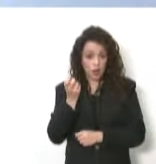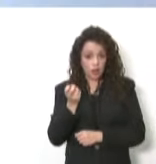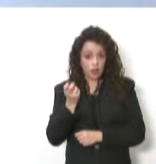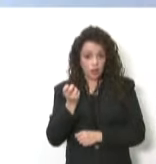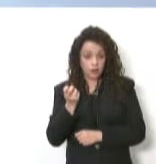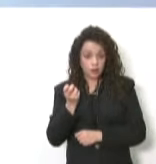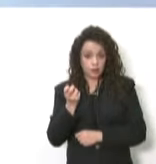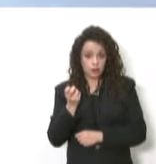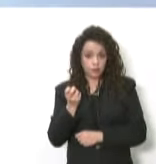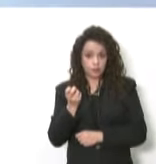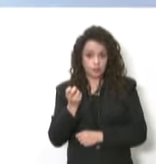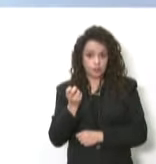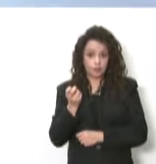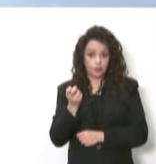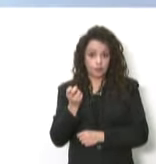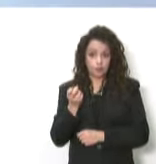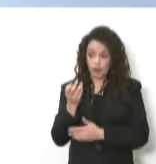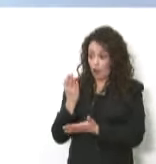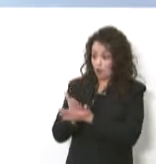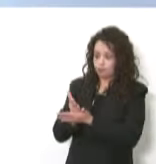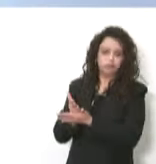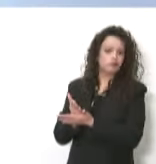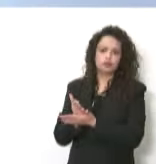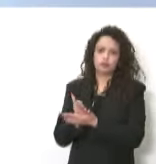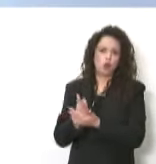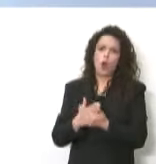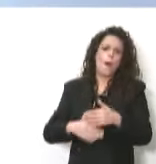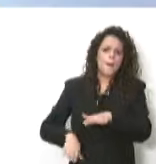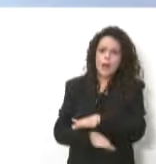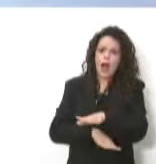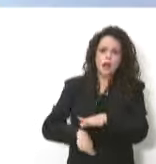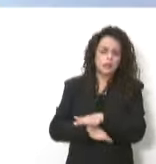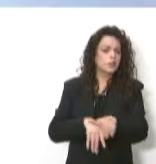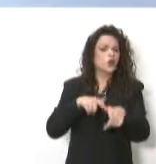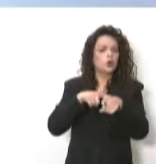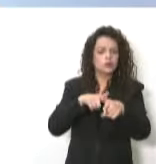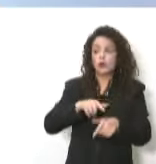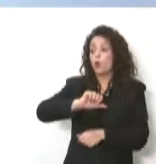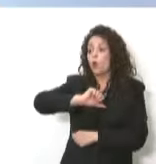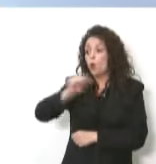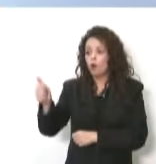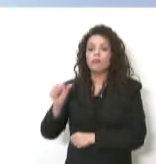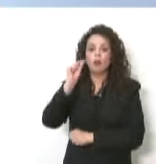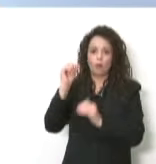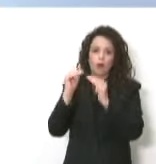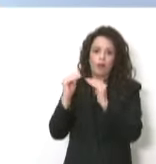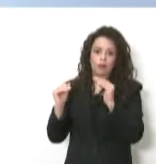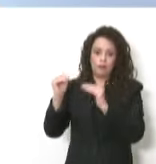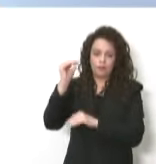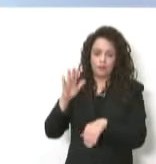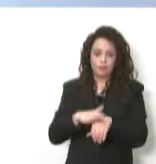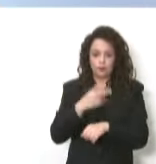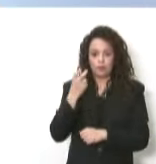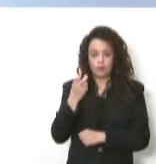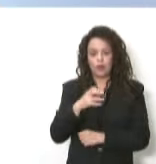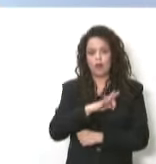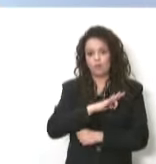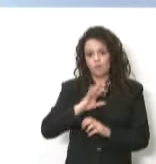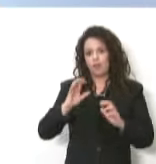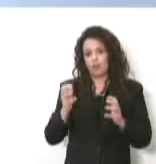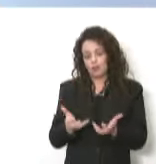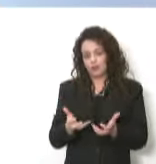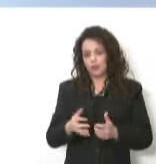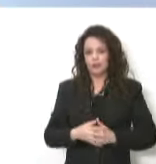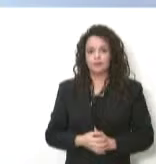de caminar en lo básico e incluso se ha incrementado en algunas otras dimensiones por esta modalidad de la virtualidad.